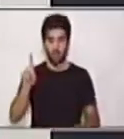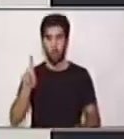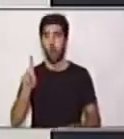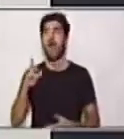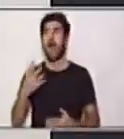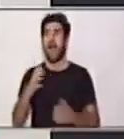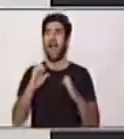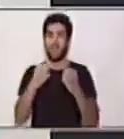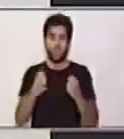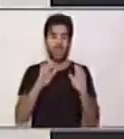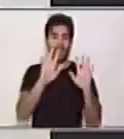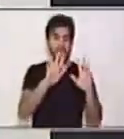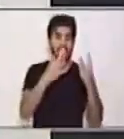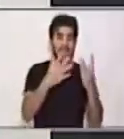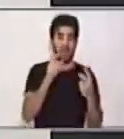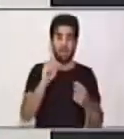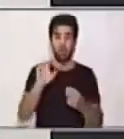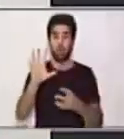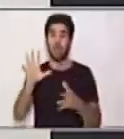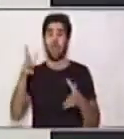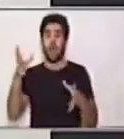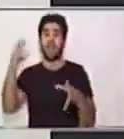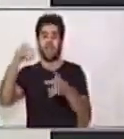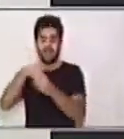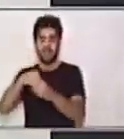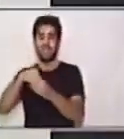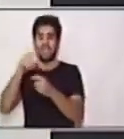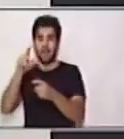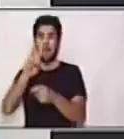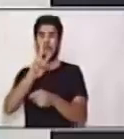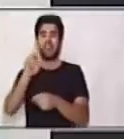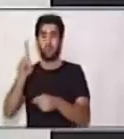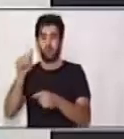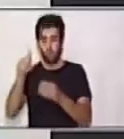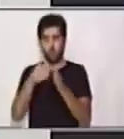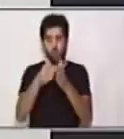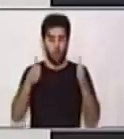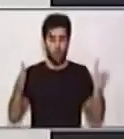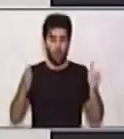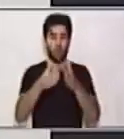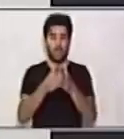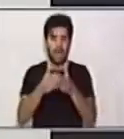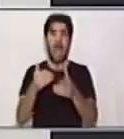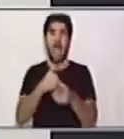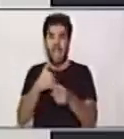el 17.5 está incluido ahí en ese intervalo.